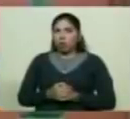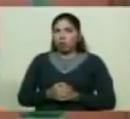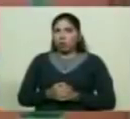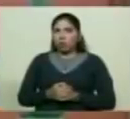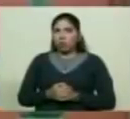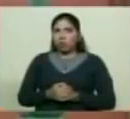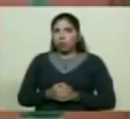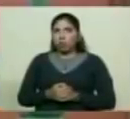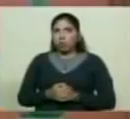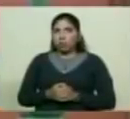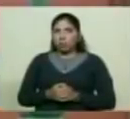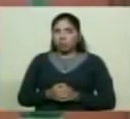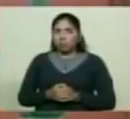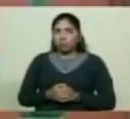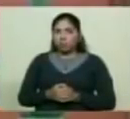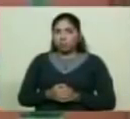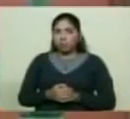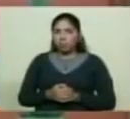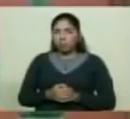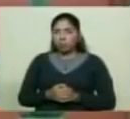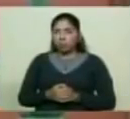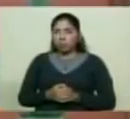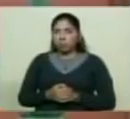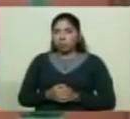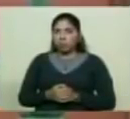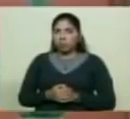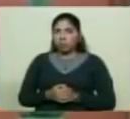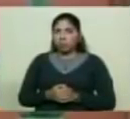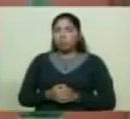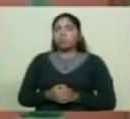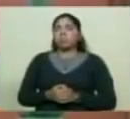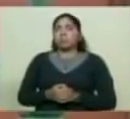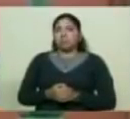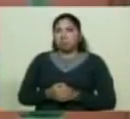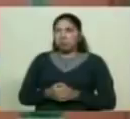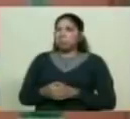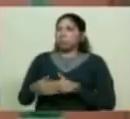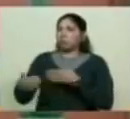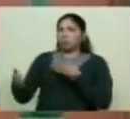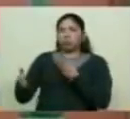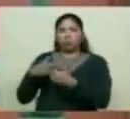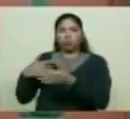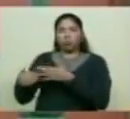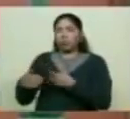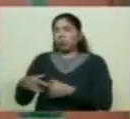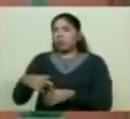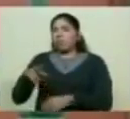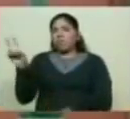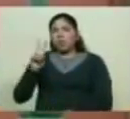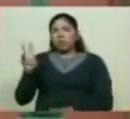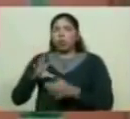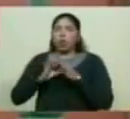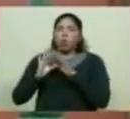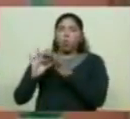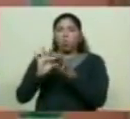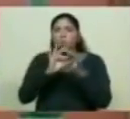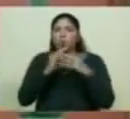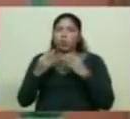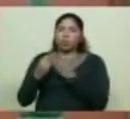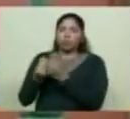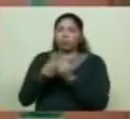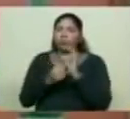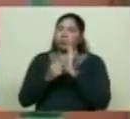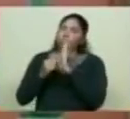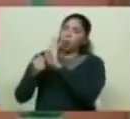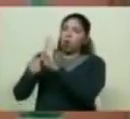contra ellos venezuela se yergue unida dispuesta a demostrar que